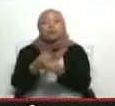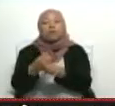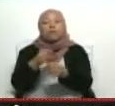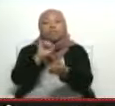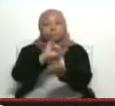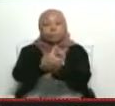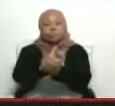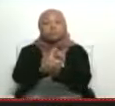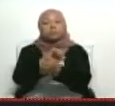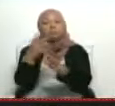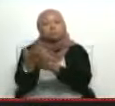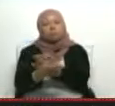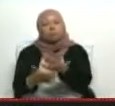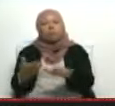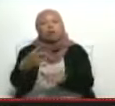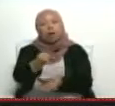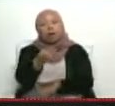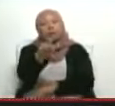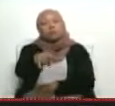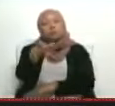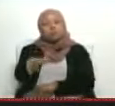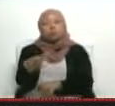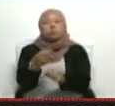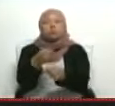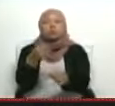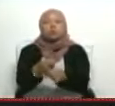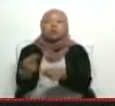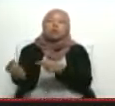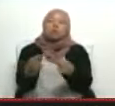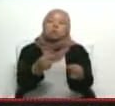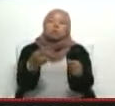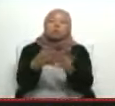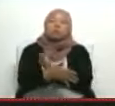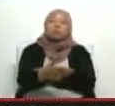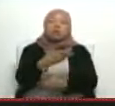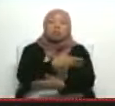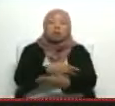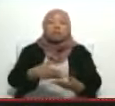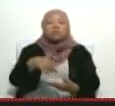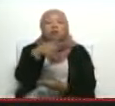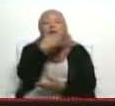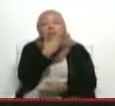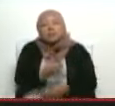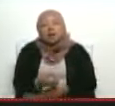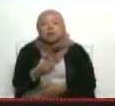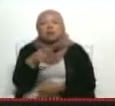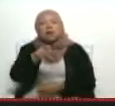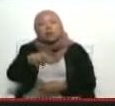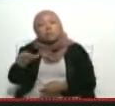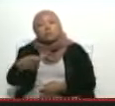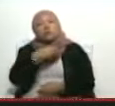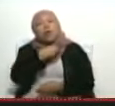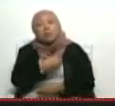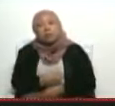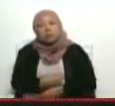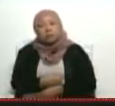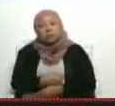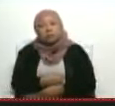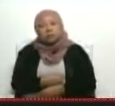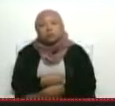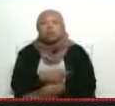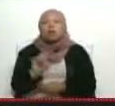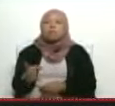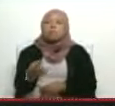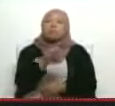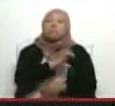brutal y criminal que tenían de bañar de sangre las Navidades de Venezuela. Y a partir del